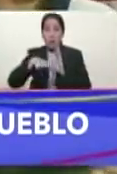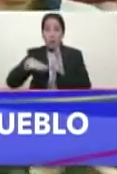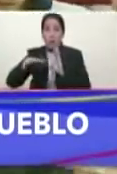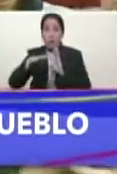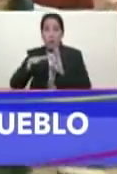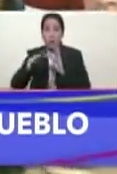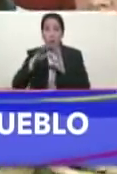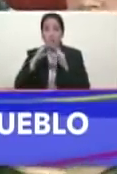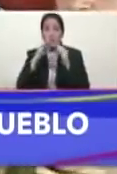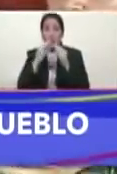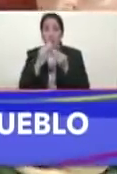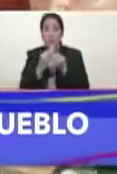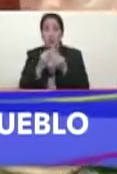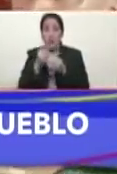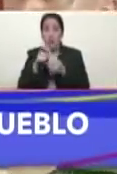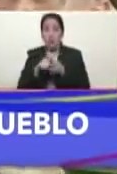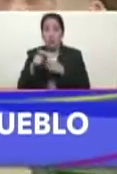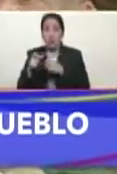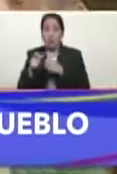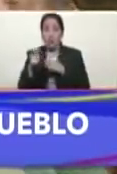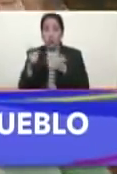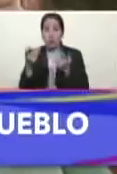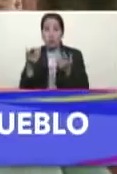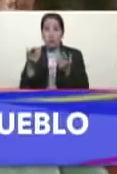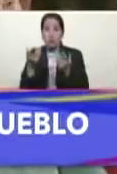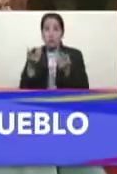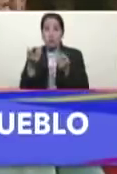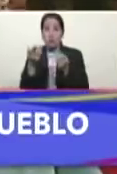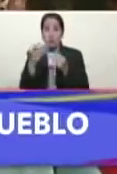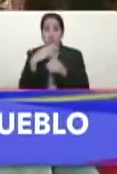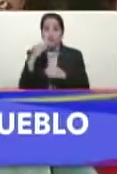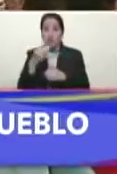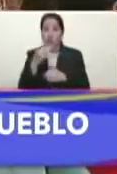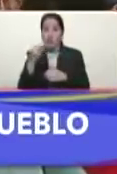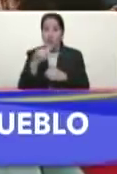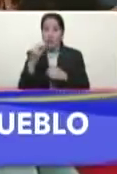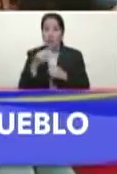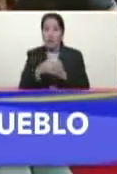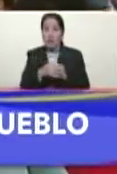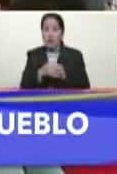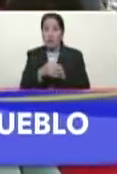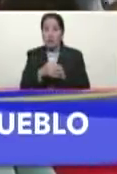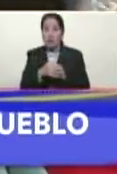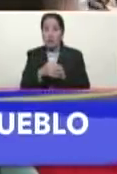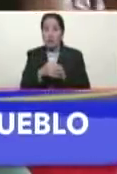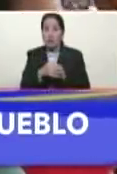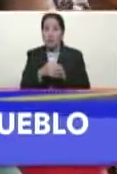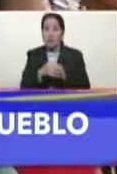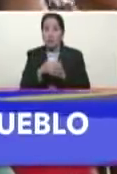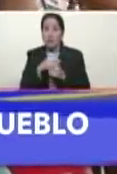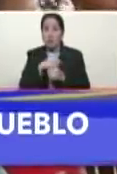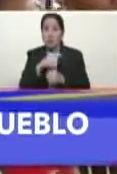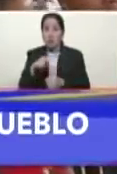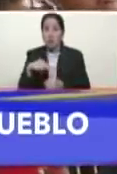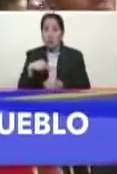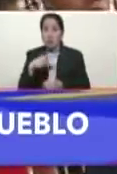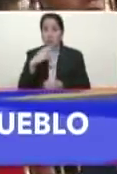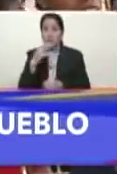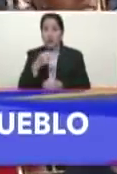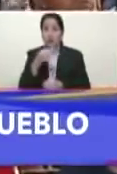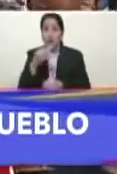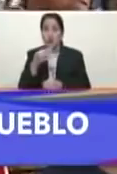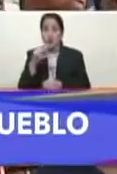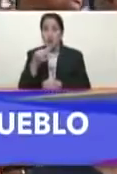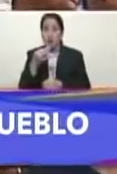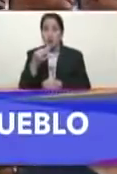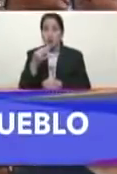familia, en la gente de a pie. Legitimidad verdadera. Somos de verdad. Miren, tócanme aquí,